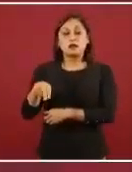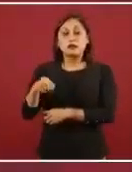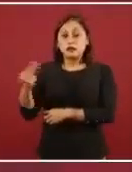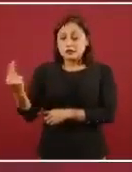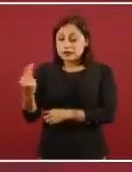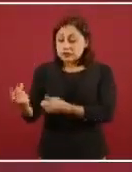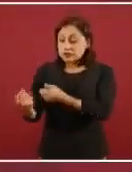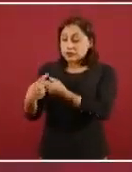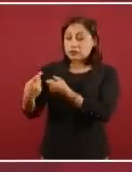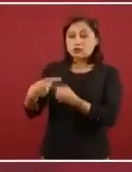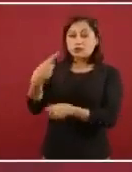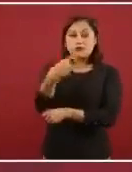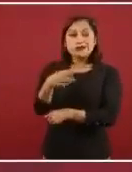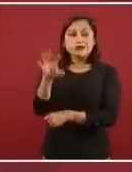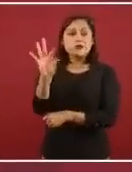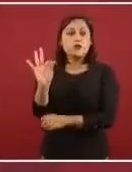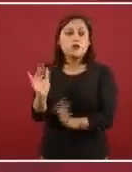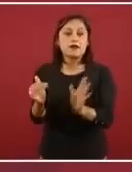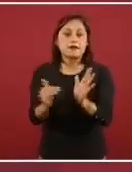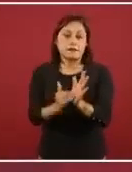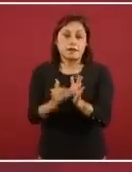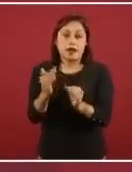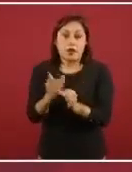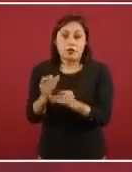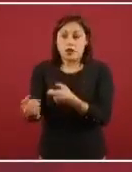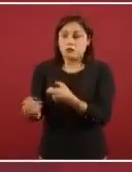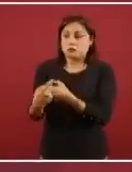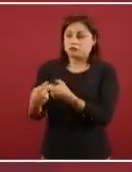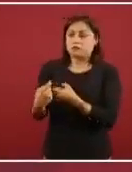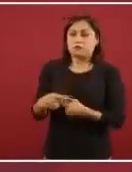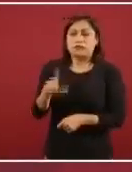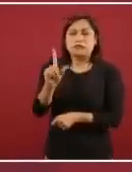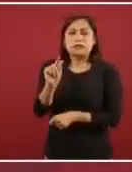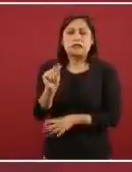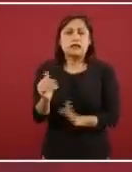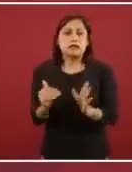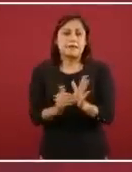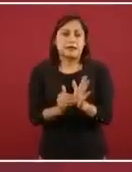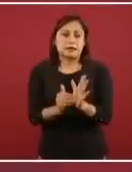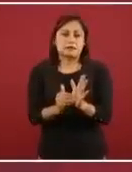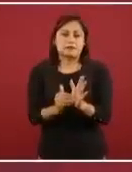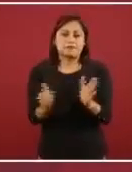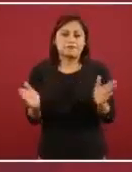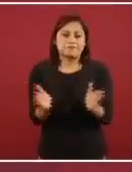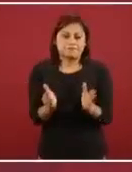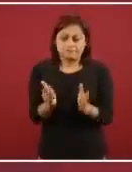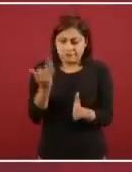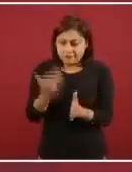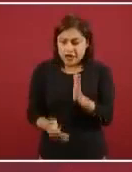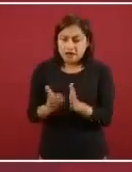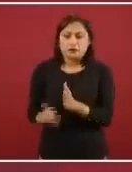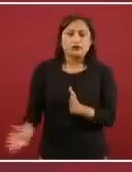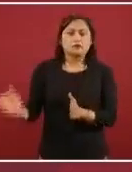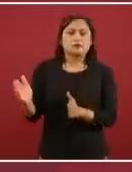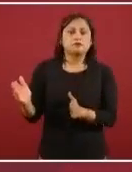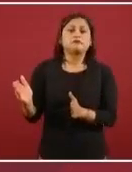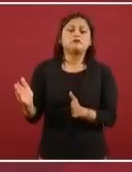elementos y llevamos 70 mil. ¿Sí? Van a